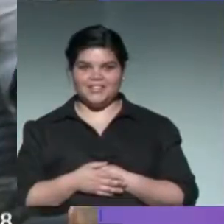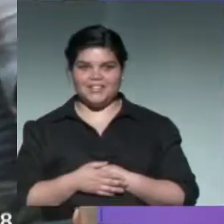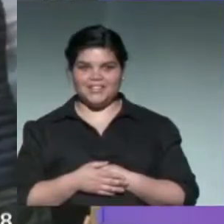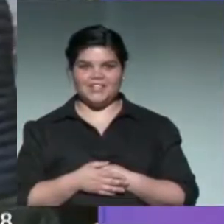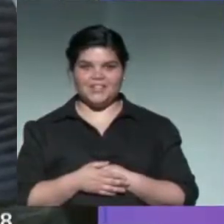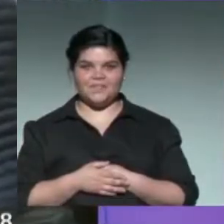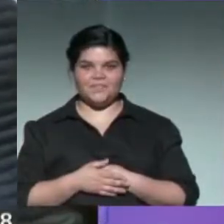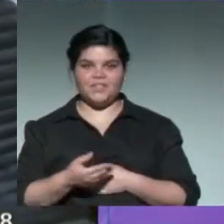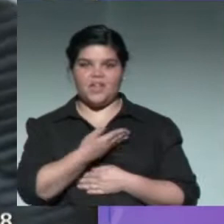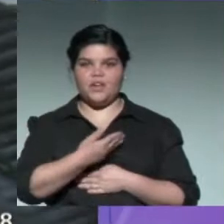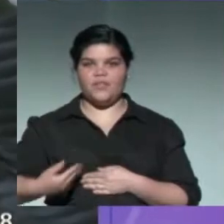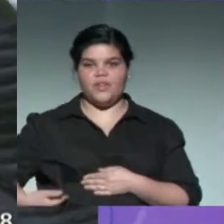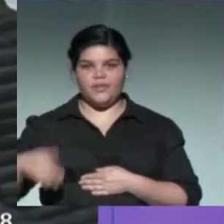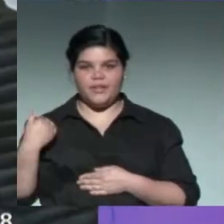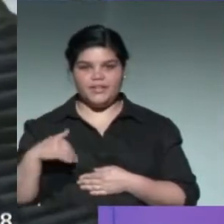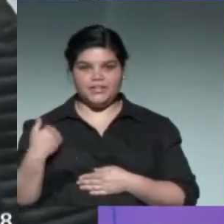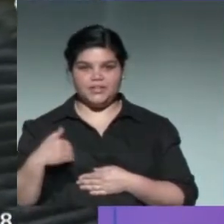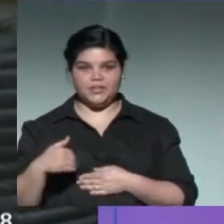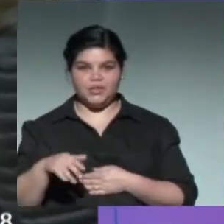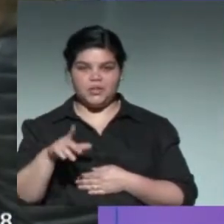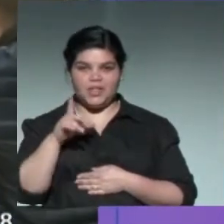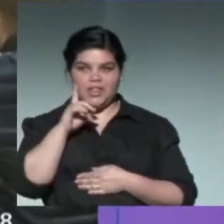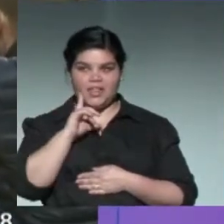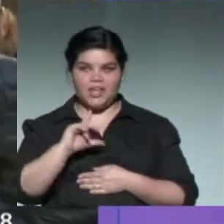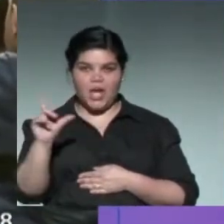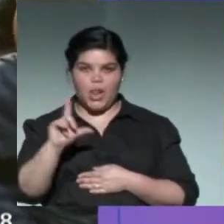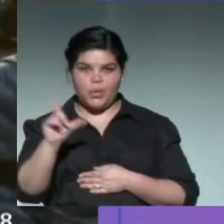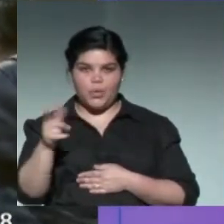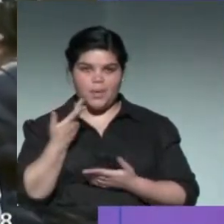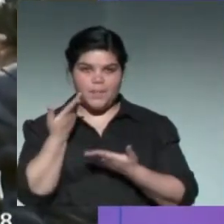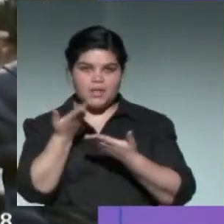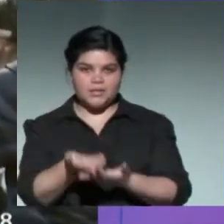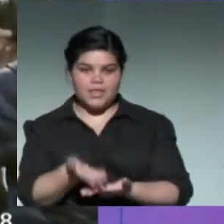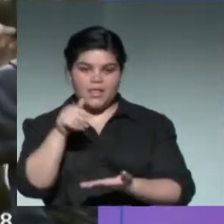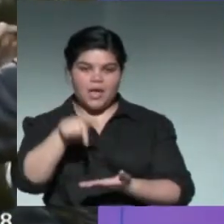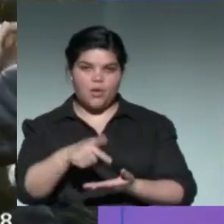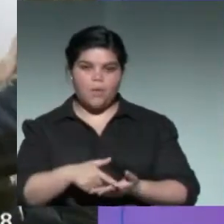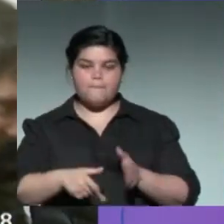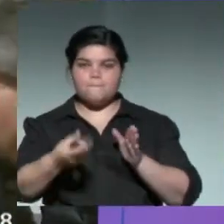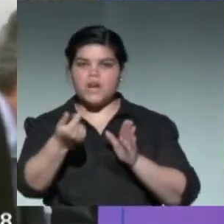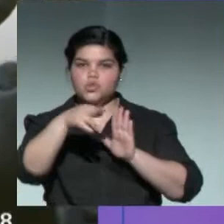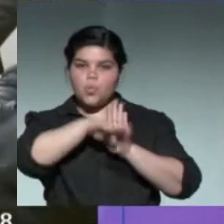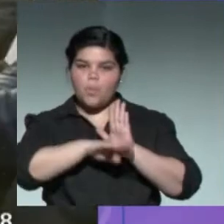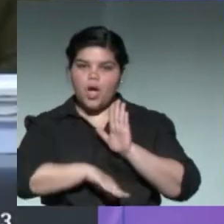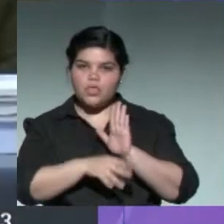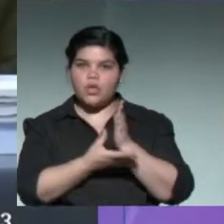El gobierno argentino presentó el lunes al Congreso un presupuesto austero y con el equilibrio fiscal como meta principal, en